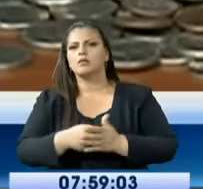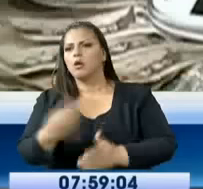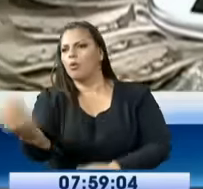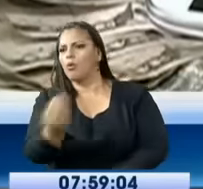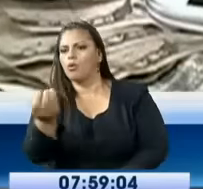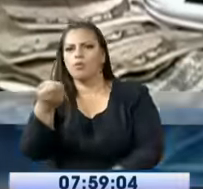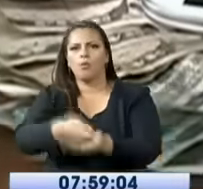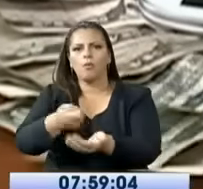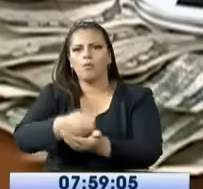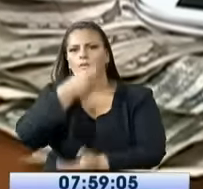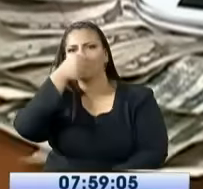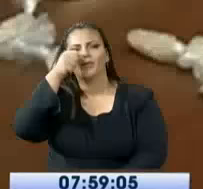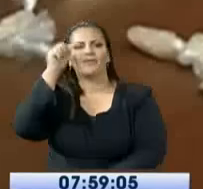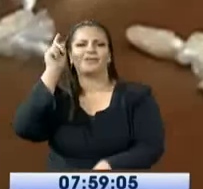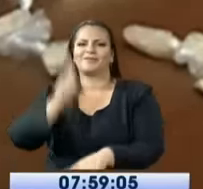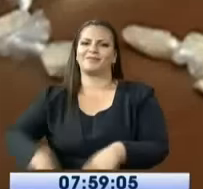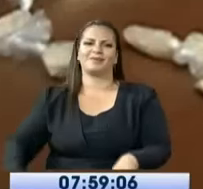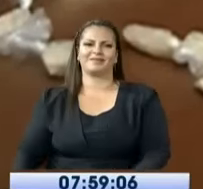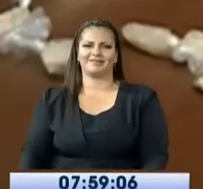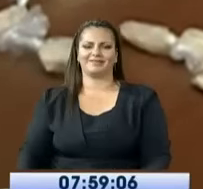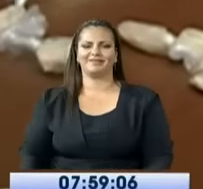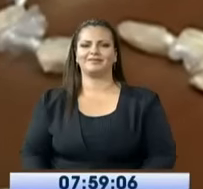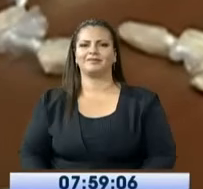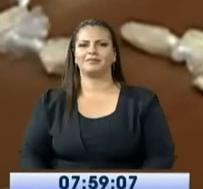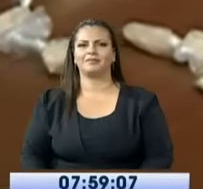Informó Héctor Romero.